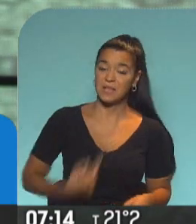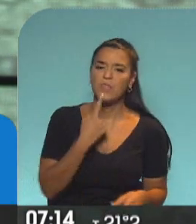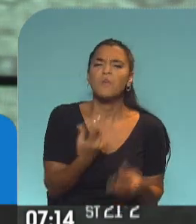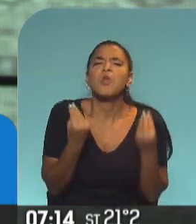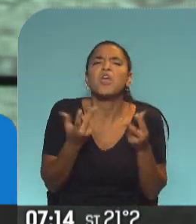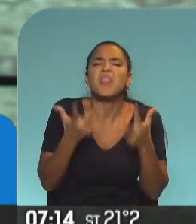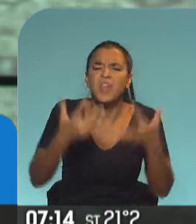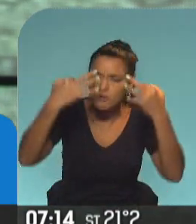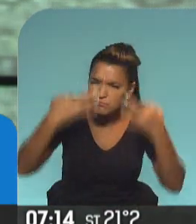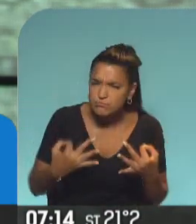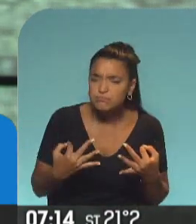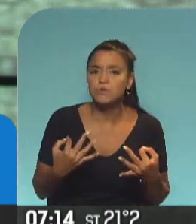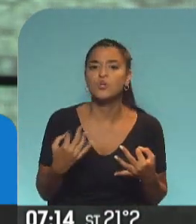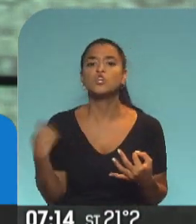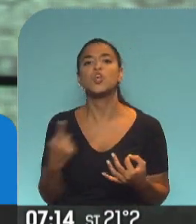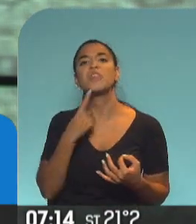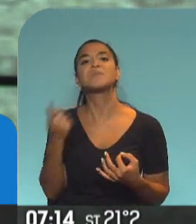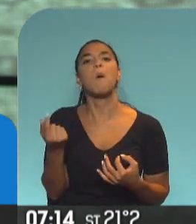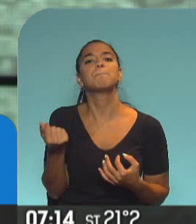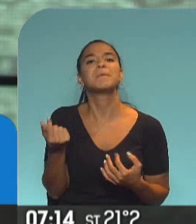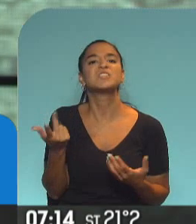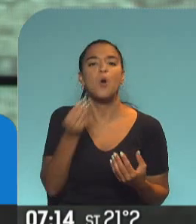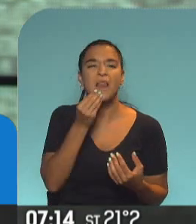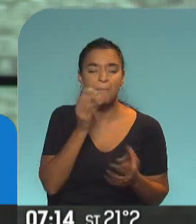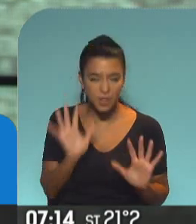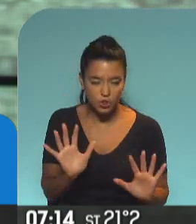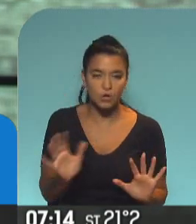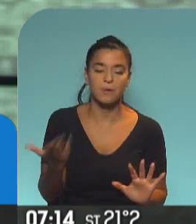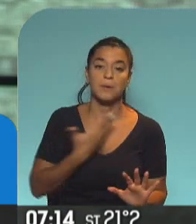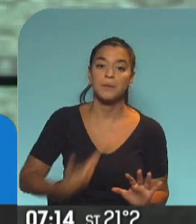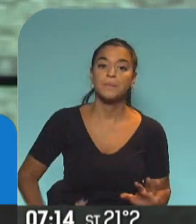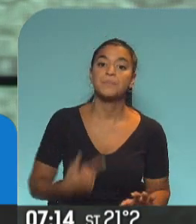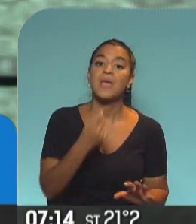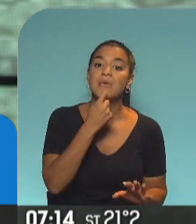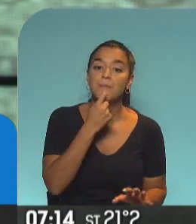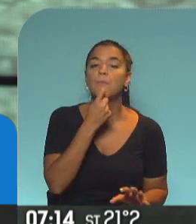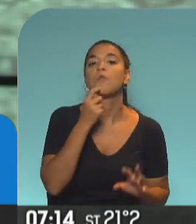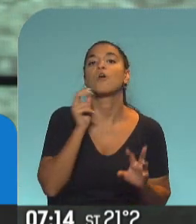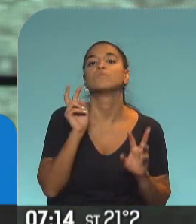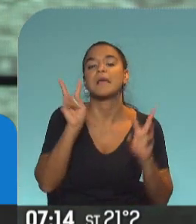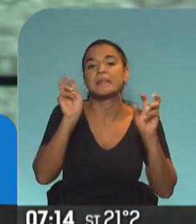refirió concretamente cuando hablamos del precio de los alimentos? Habló, como ejemplo, puso el tema de la